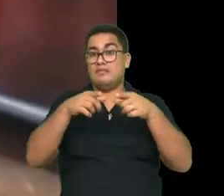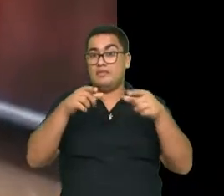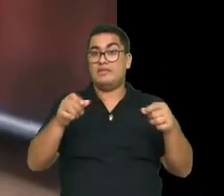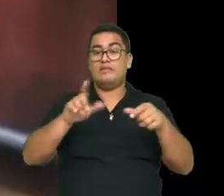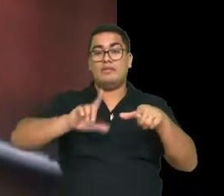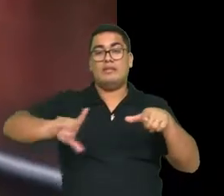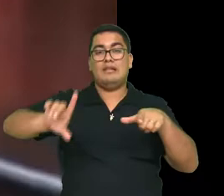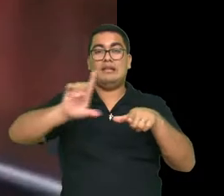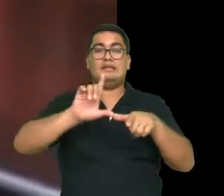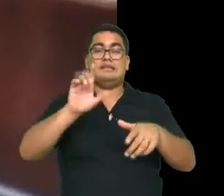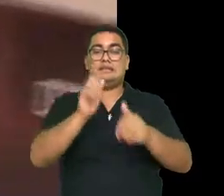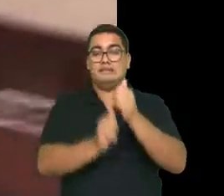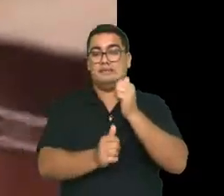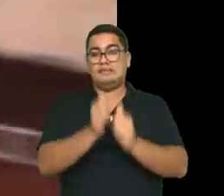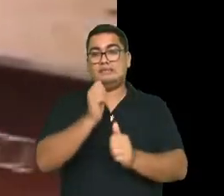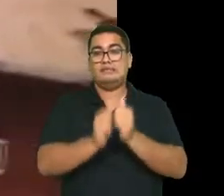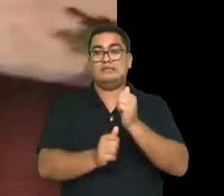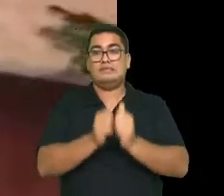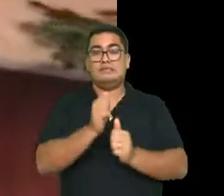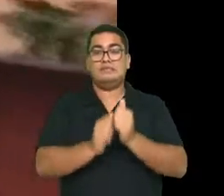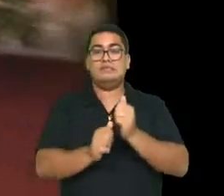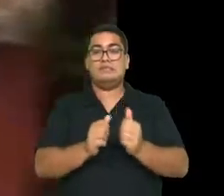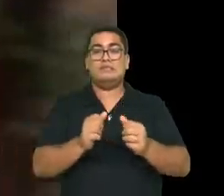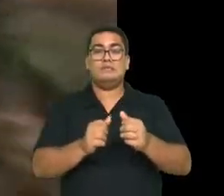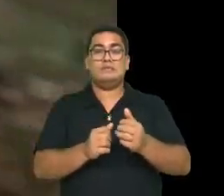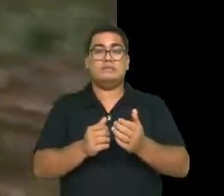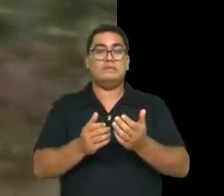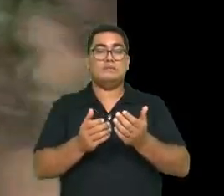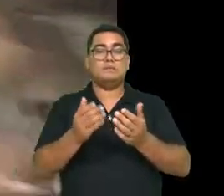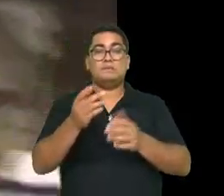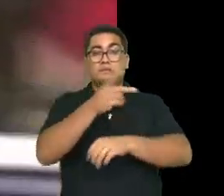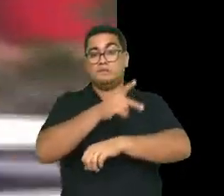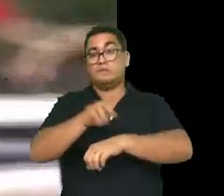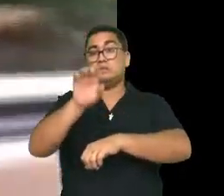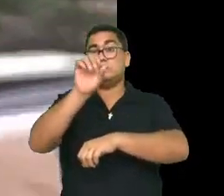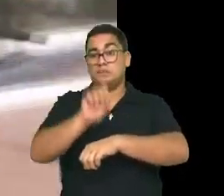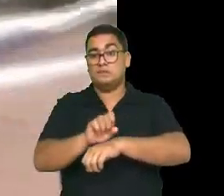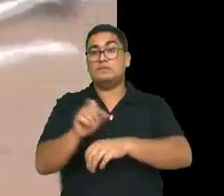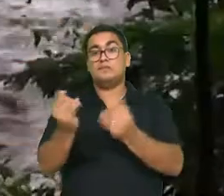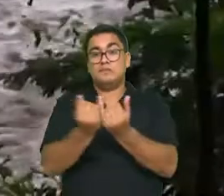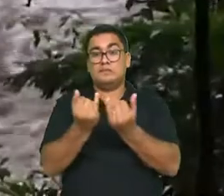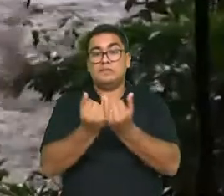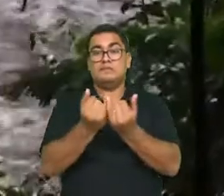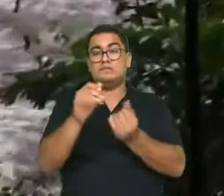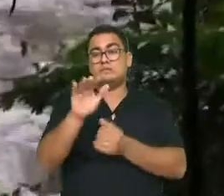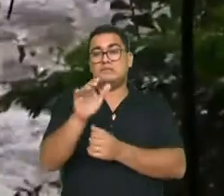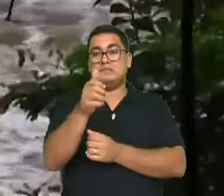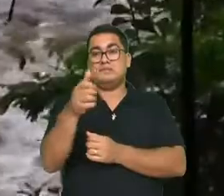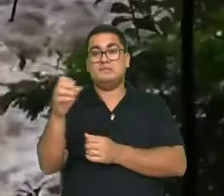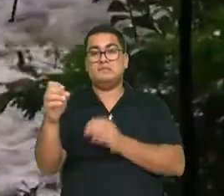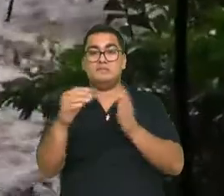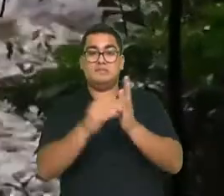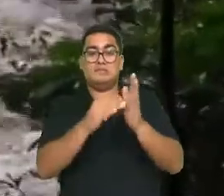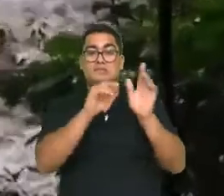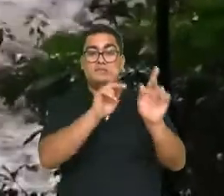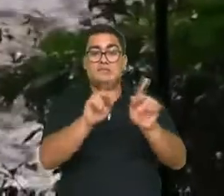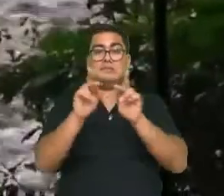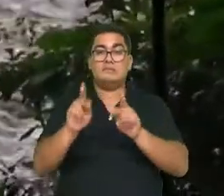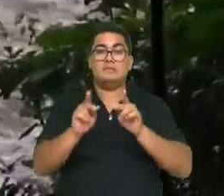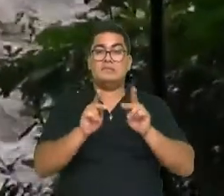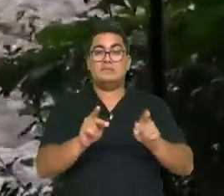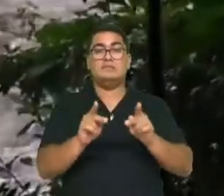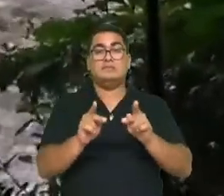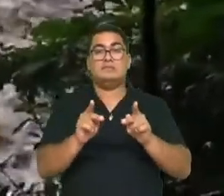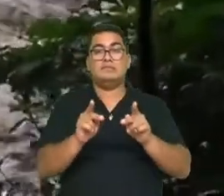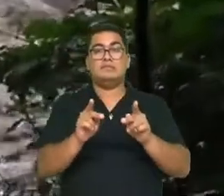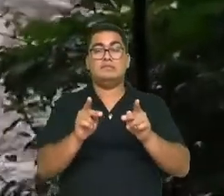ha afectado al puerto Salvador Allende principalmente. Igualmente se mantienen albergadas casi 60.000 personas, quienes esperan pase